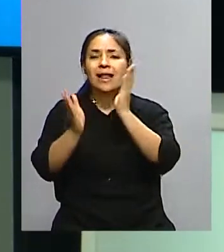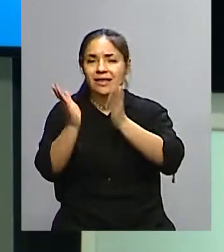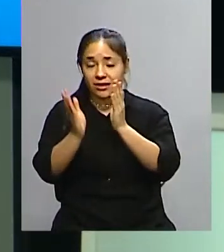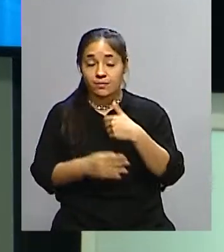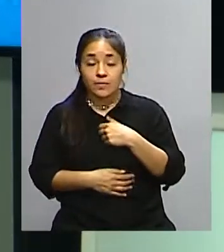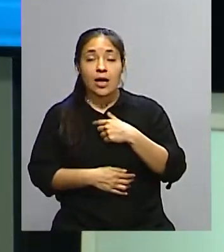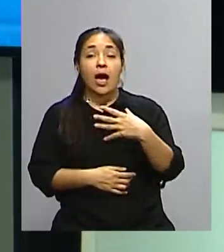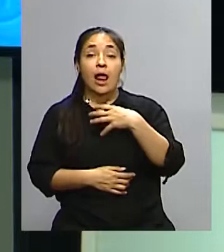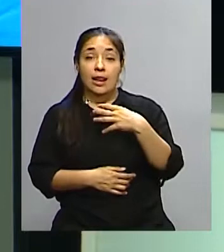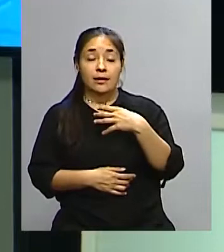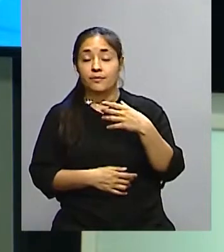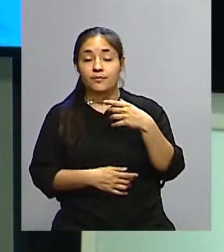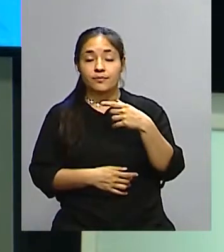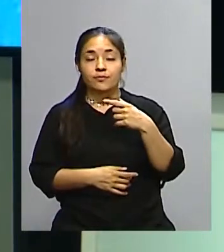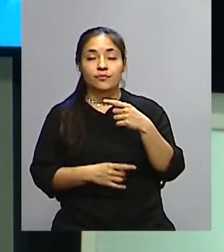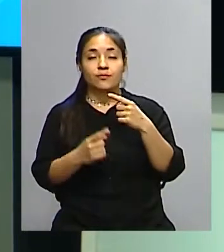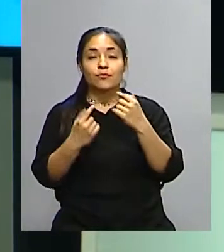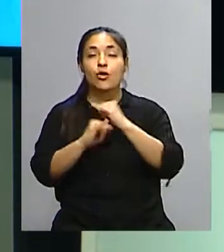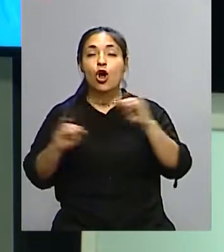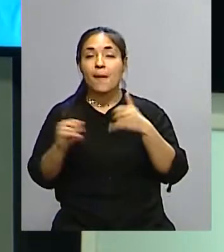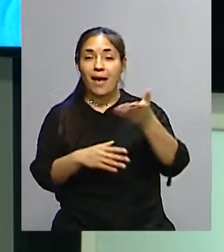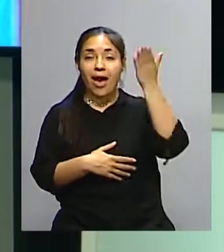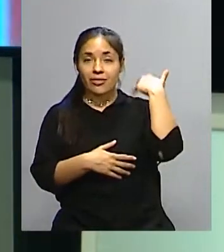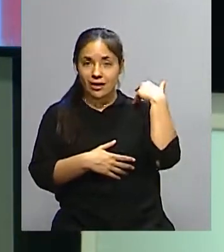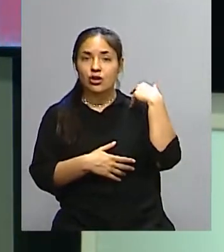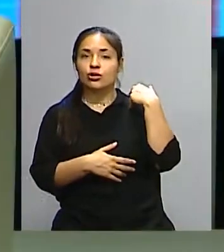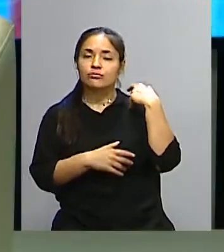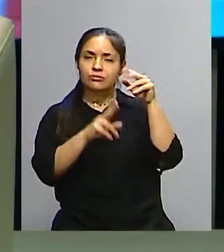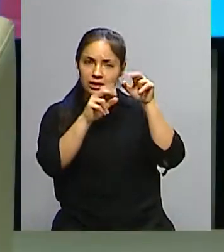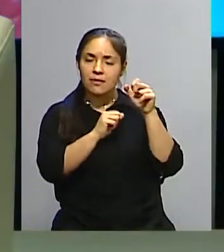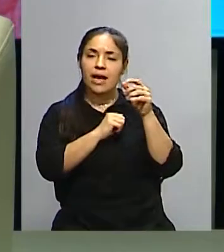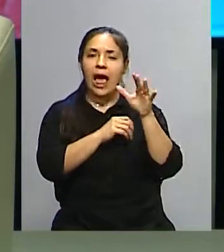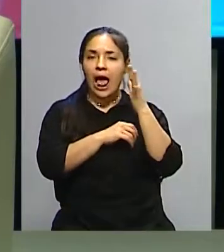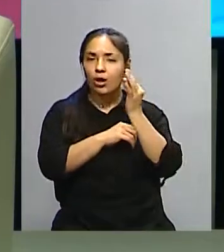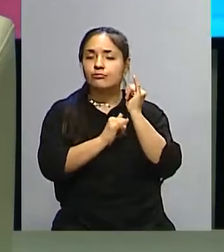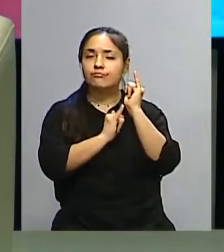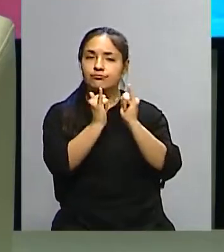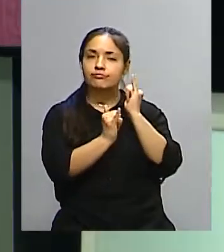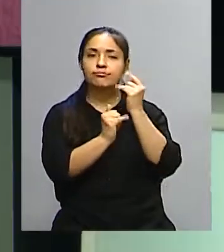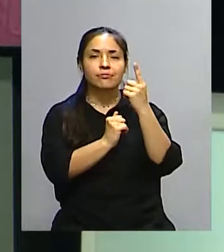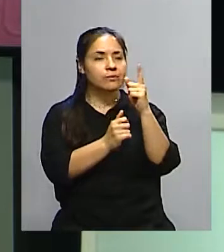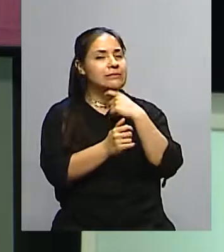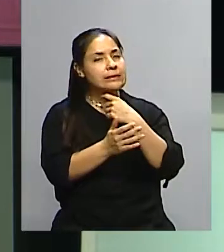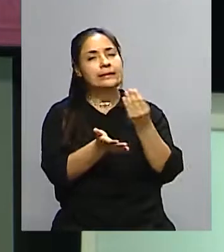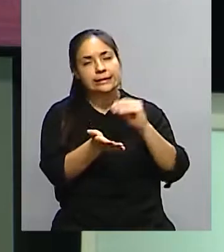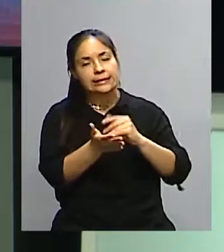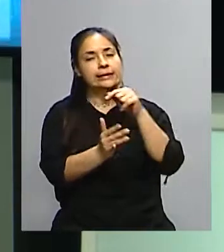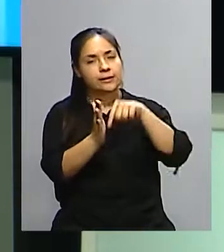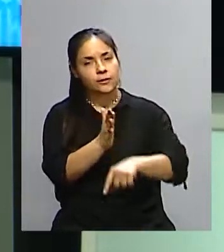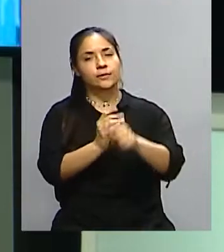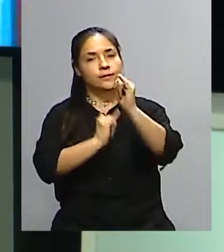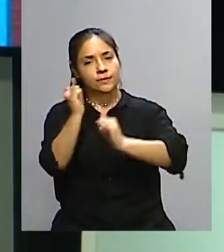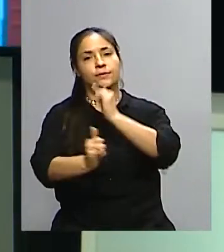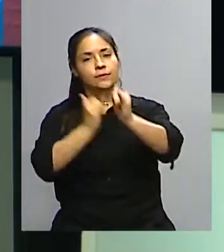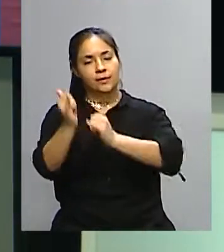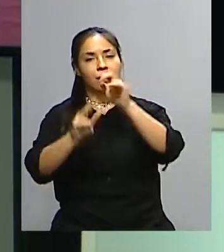nos parecía interesante profundizarlo. Digo, vos venís trabajando y sos especialista por ahí en el tema de la vejez, que me parece que quién mejor que